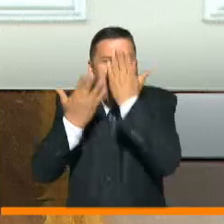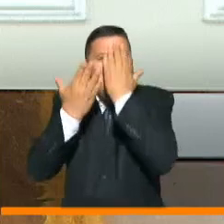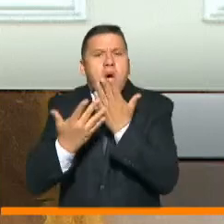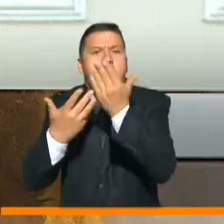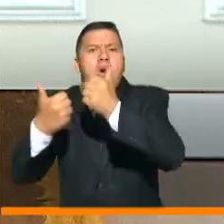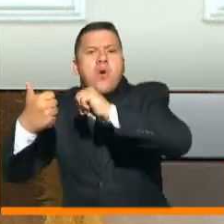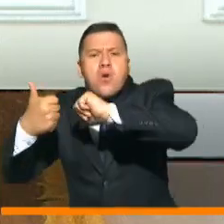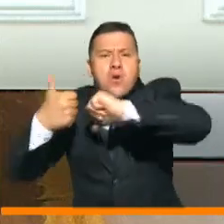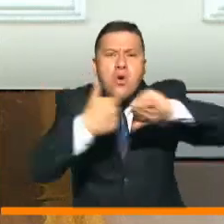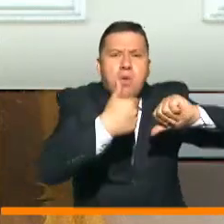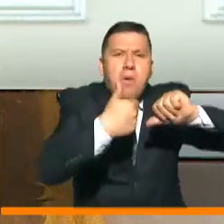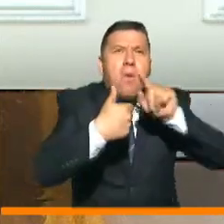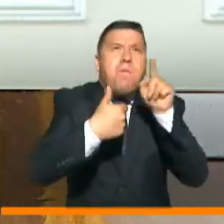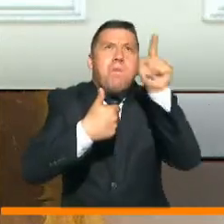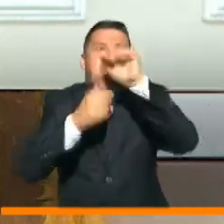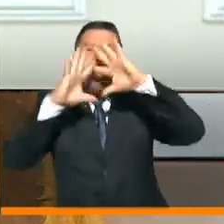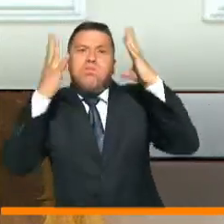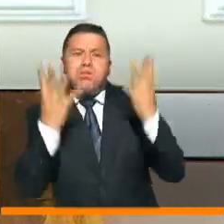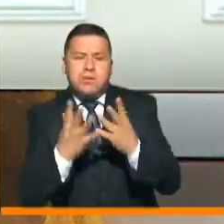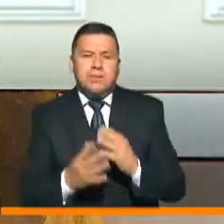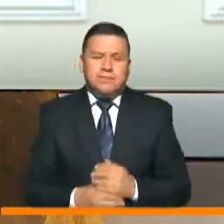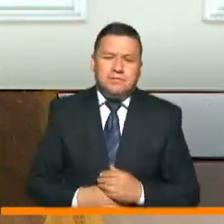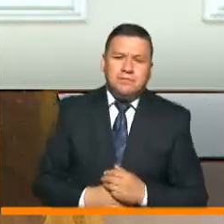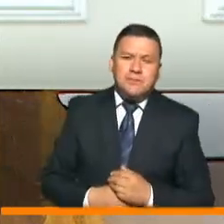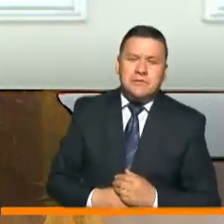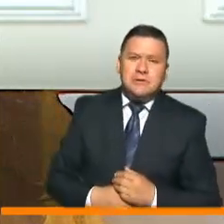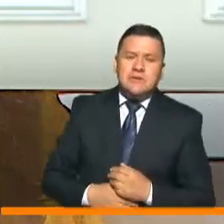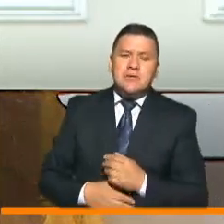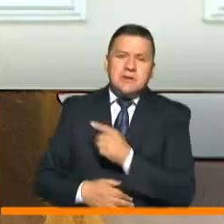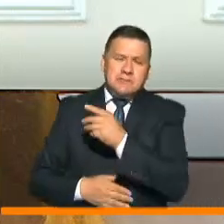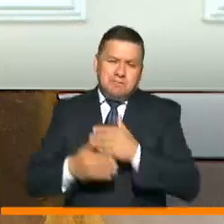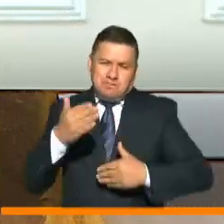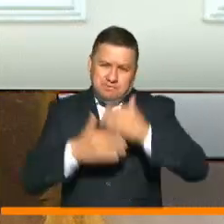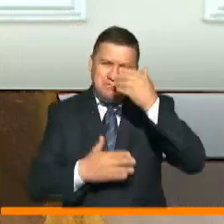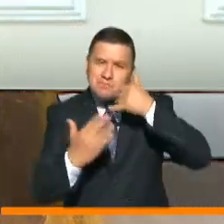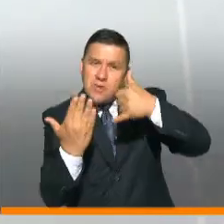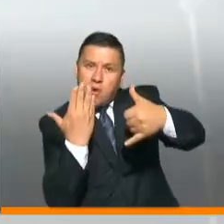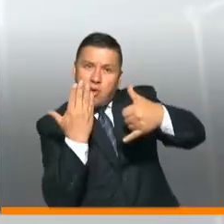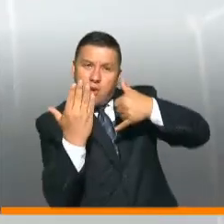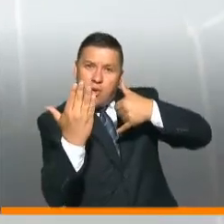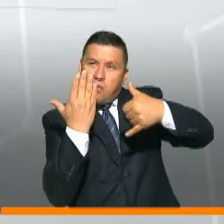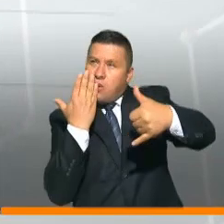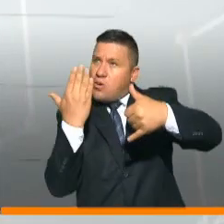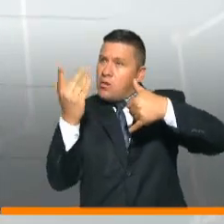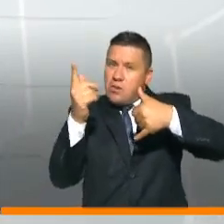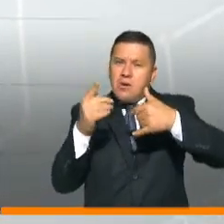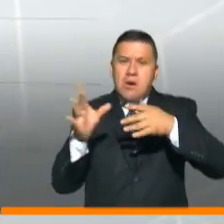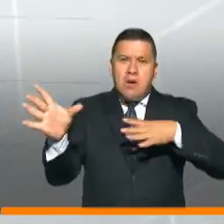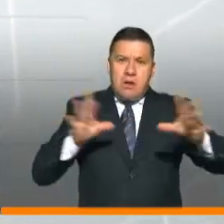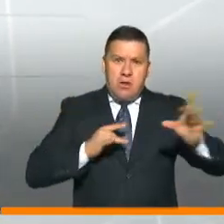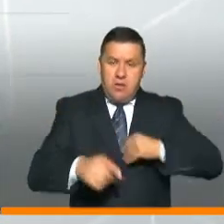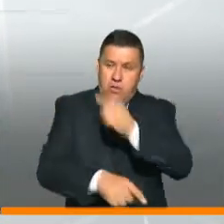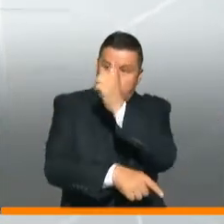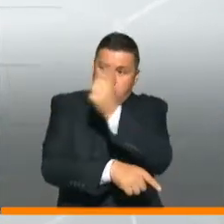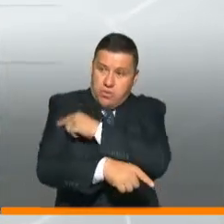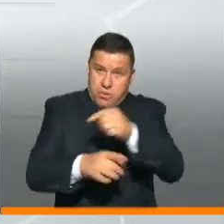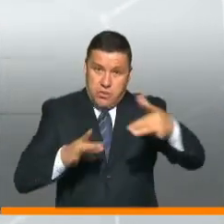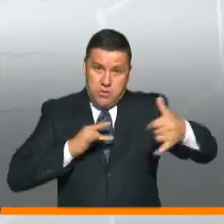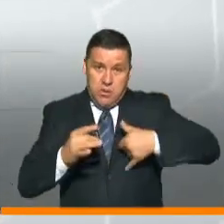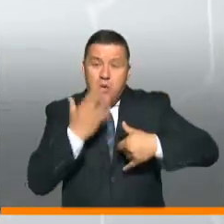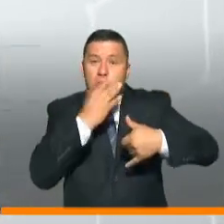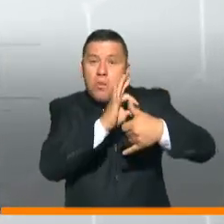comportamiento comparativamente con el mundo. Quisiera empezar compartiéndoles a ustedes el indicador de contagios por millón de